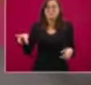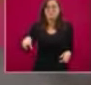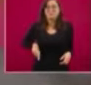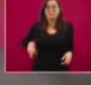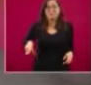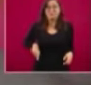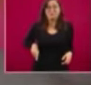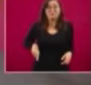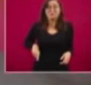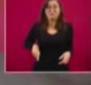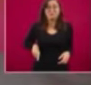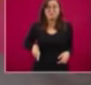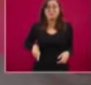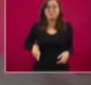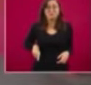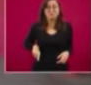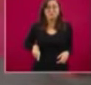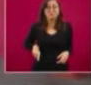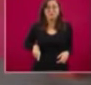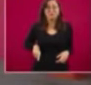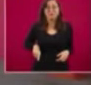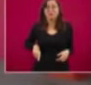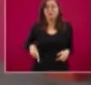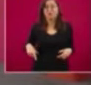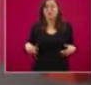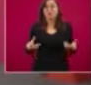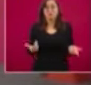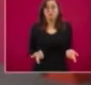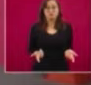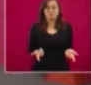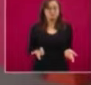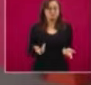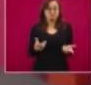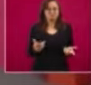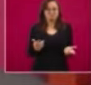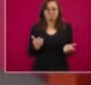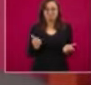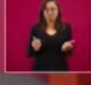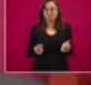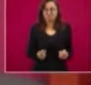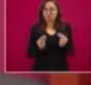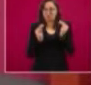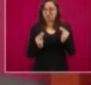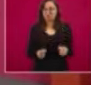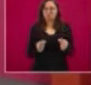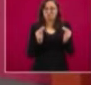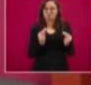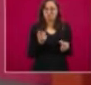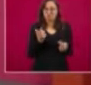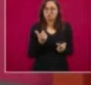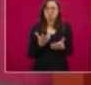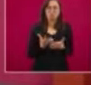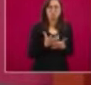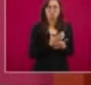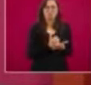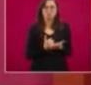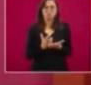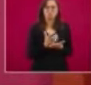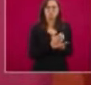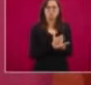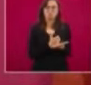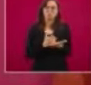presidente llega con muy buenos números a este segundo año. 61% de los mexicanos lo aprueban, 34% lo